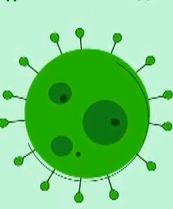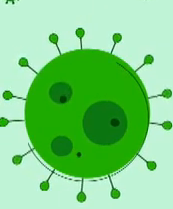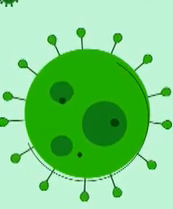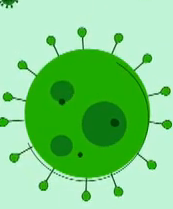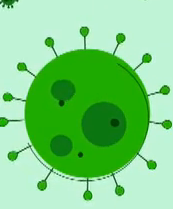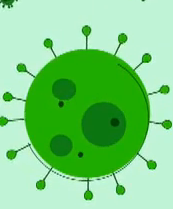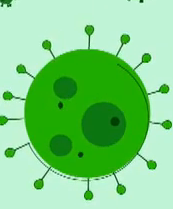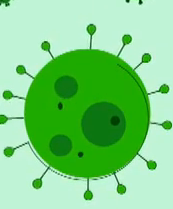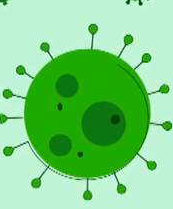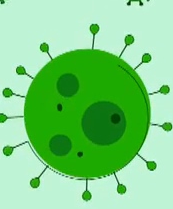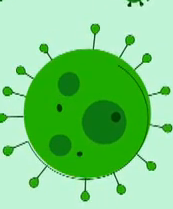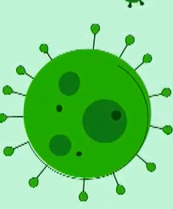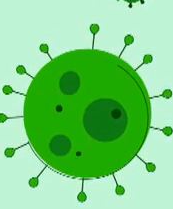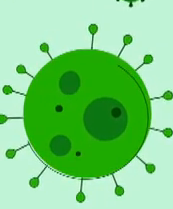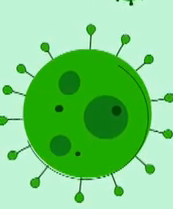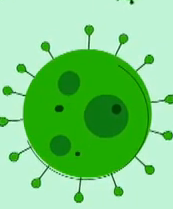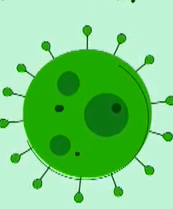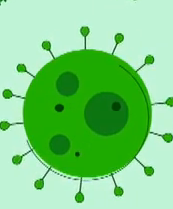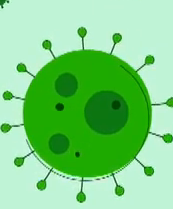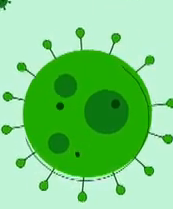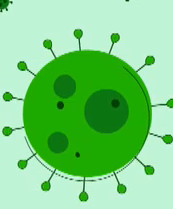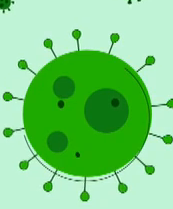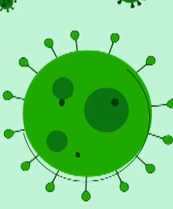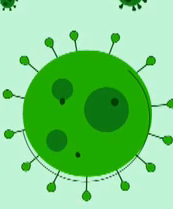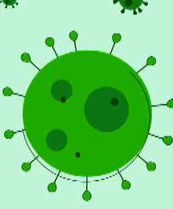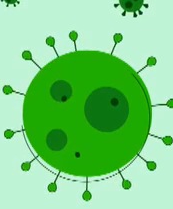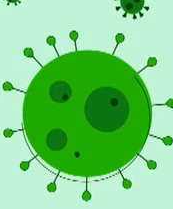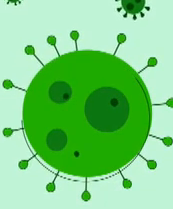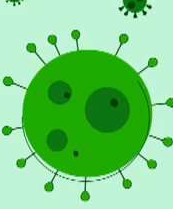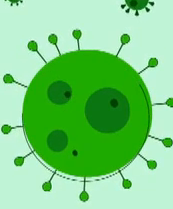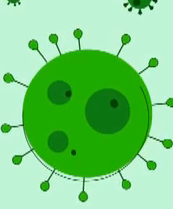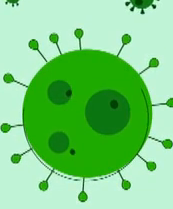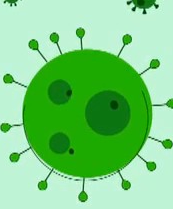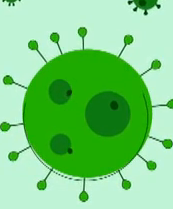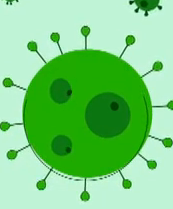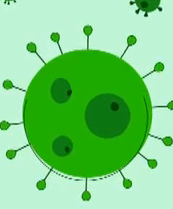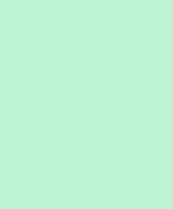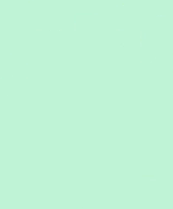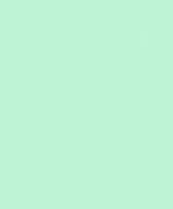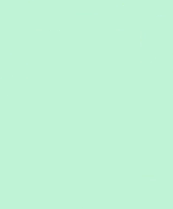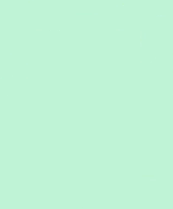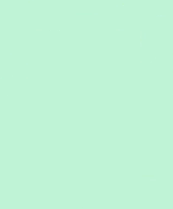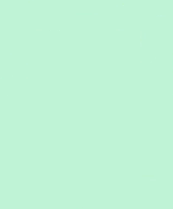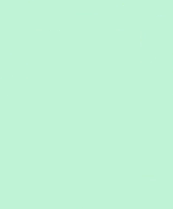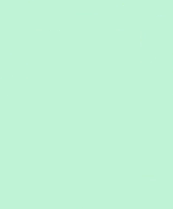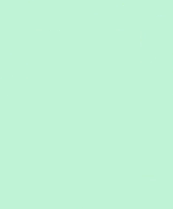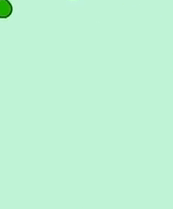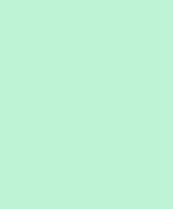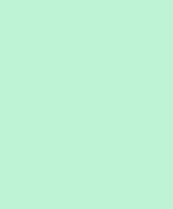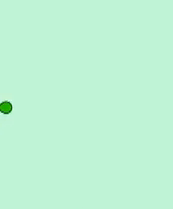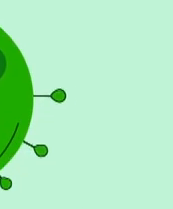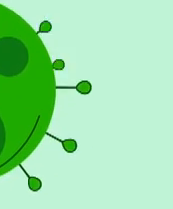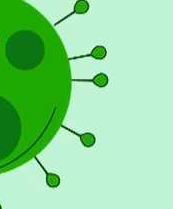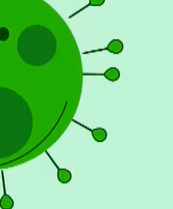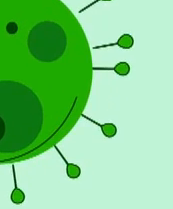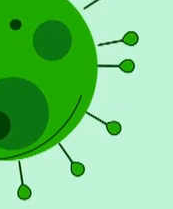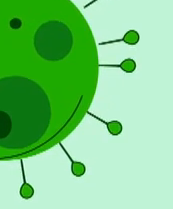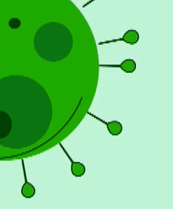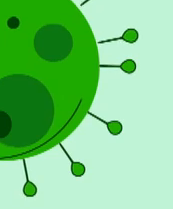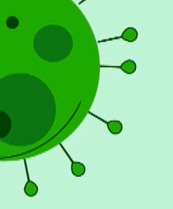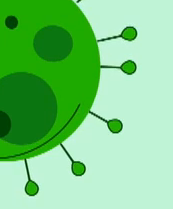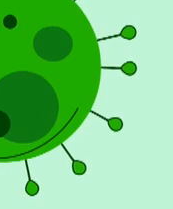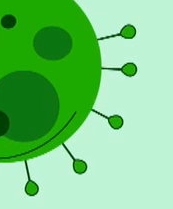Una persona puede contraer la COVID-19 por contacto con otra que esté infectada por el virus. La enfermedad puede